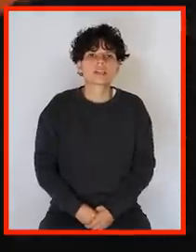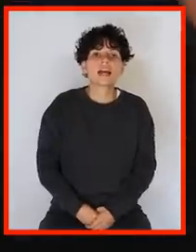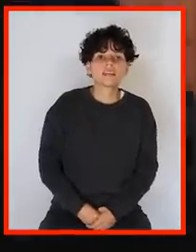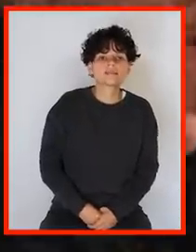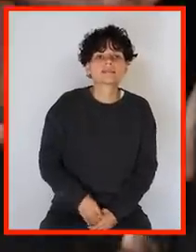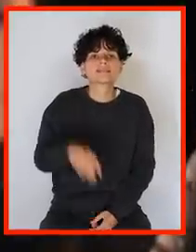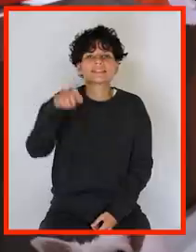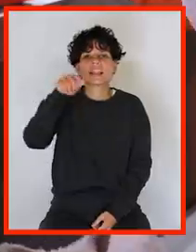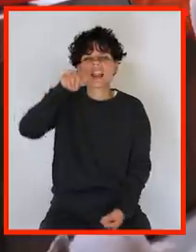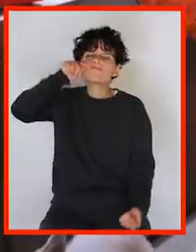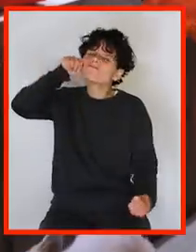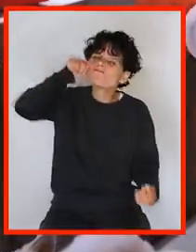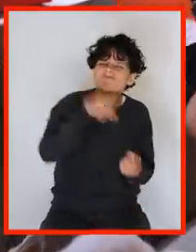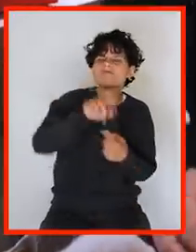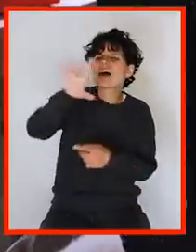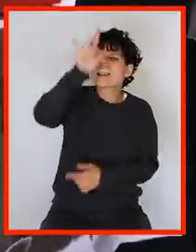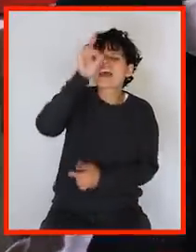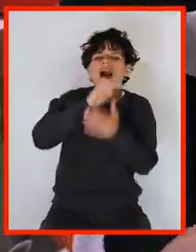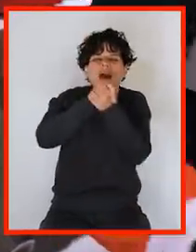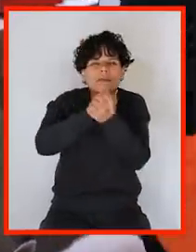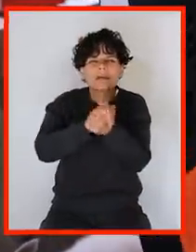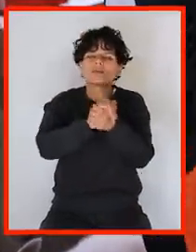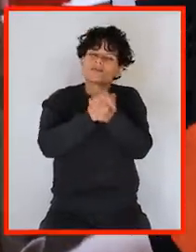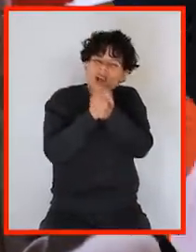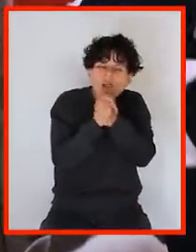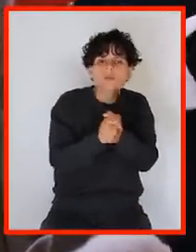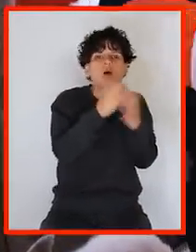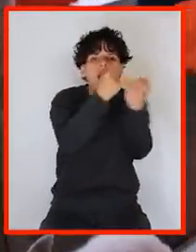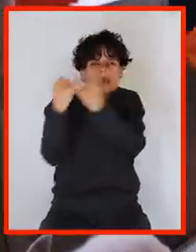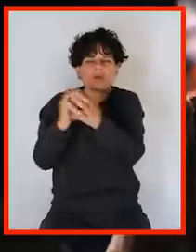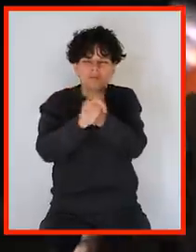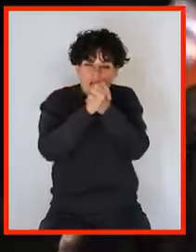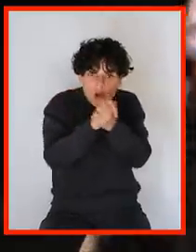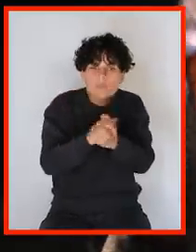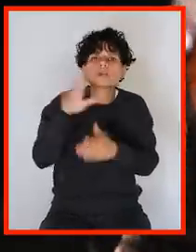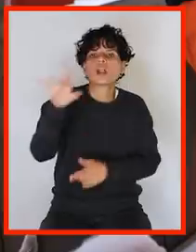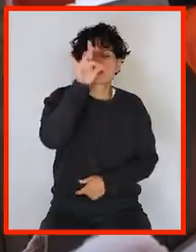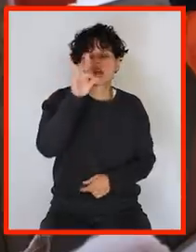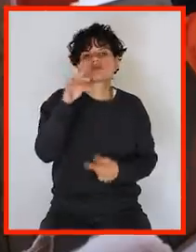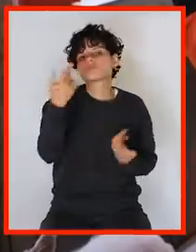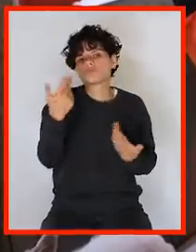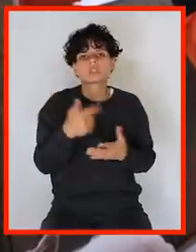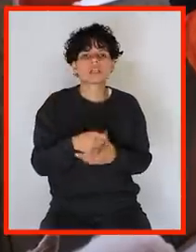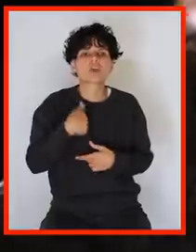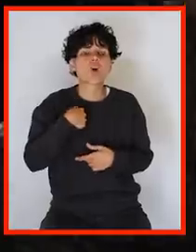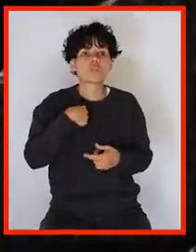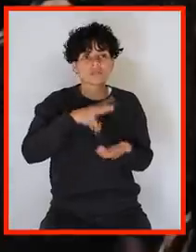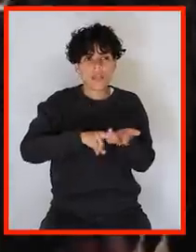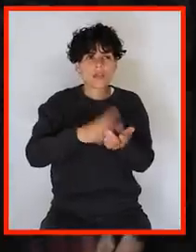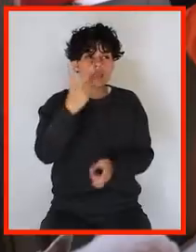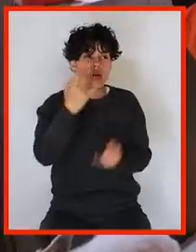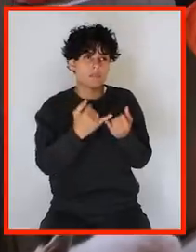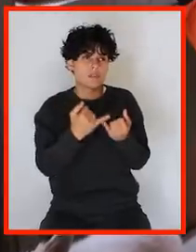del mundo urbano? Si tuvieras que elegir un amigo. ¿Pero amigo, pues, bueno. ¿Por un amigo, amigo? Sí, así como uno va...